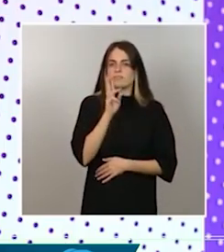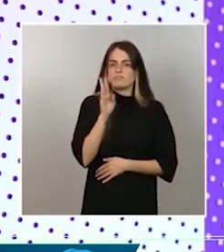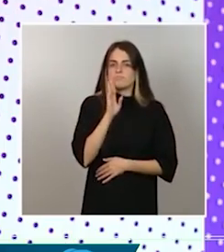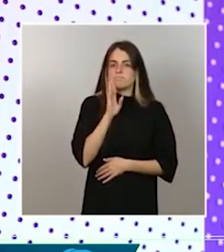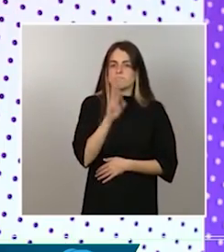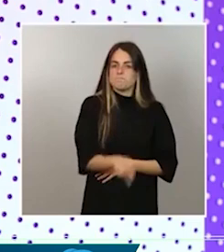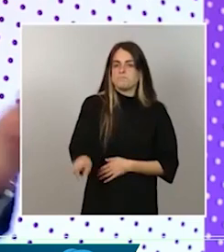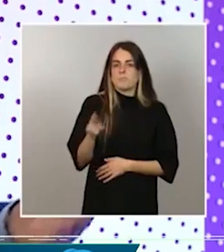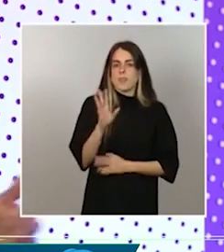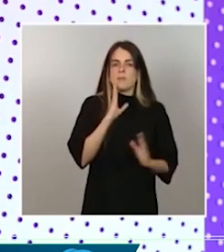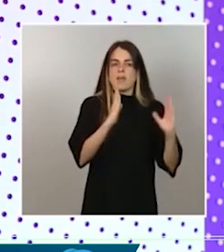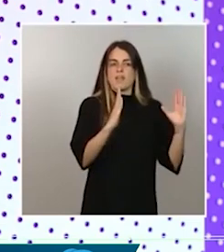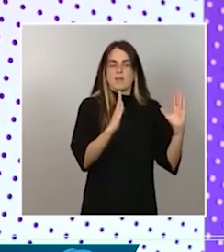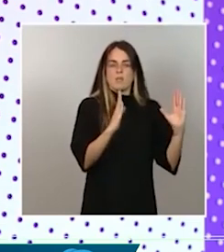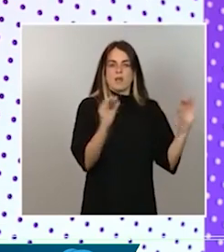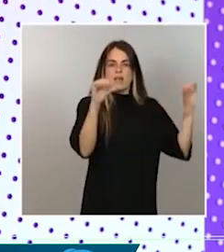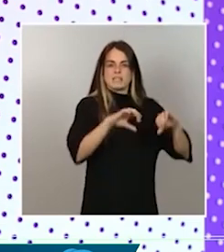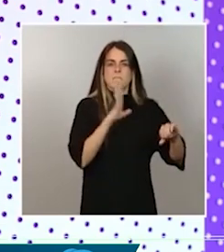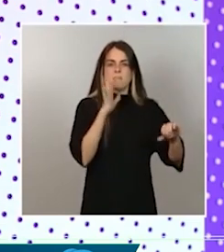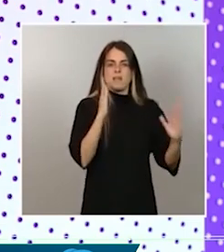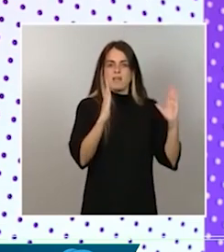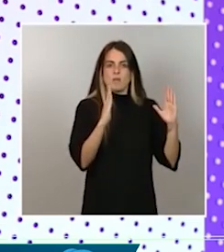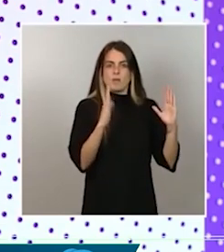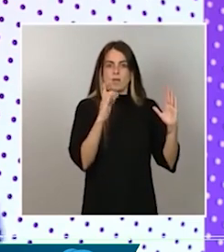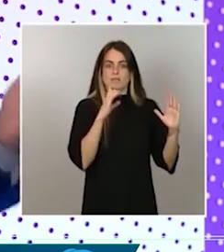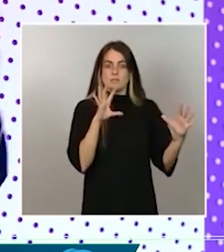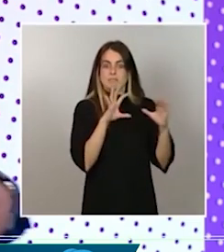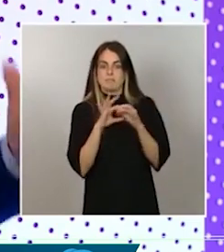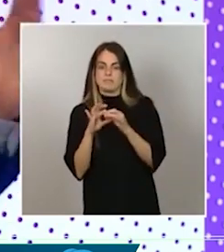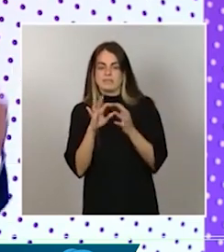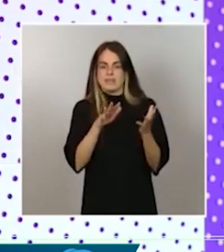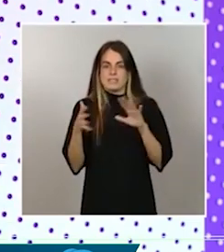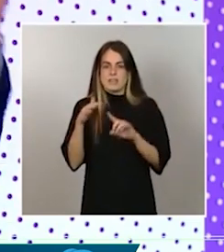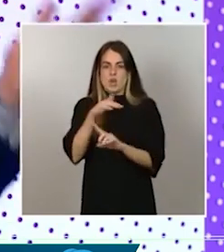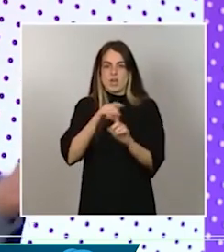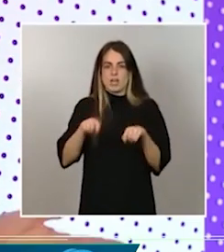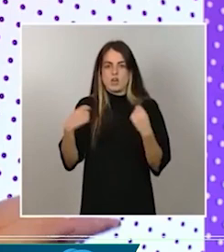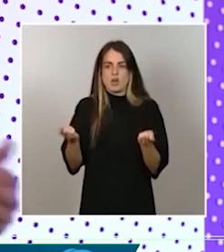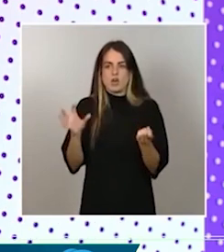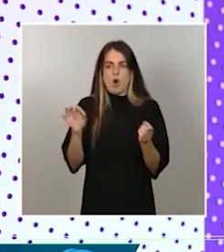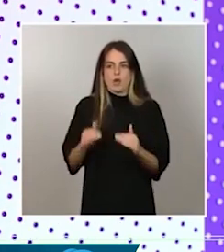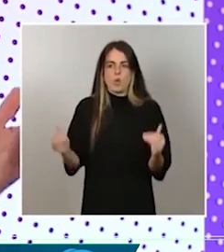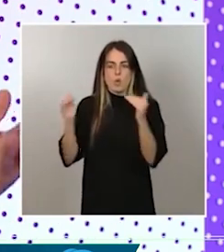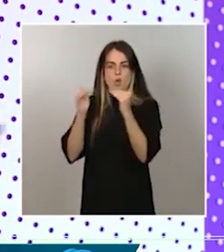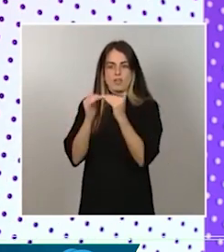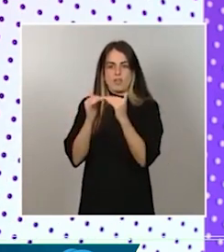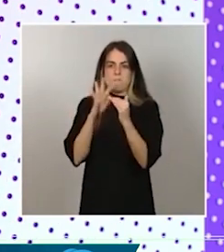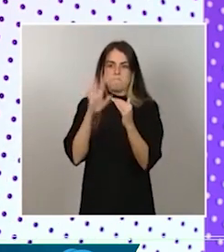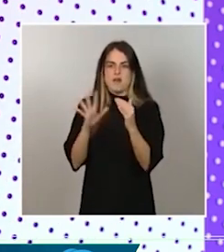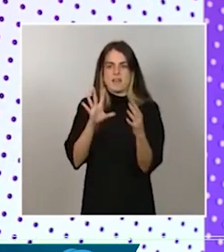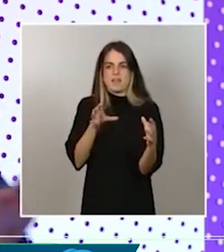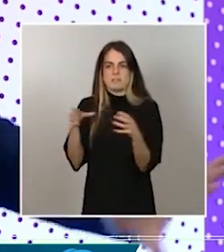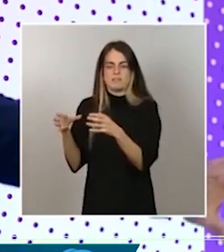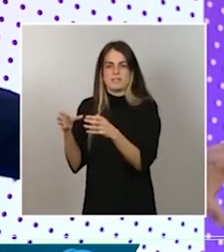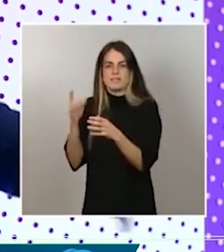los herederos políticos de ETA. ¿Qué le piden esos partidos, siendo como son partidos tan radicales como los que acabo de describir? Pues lo que le piden